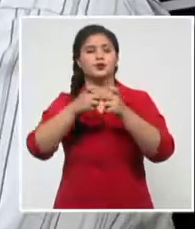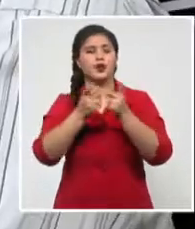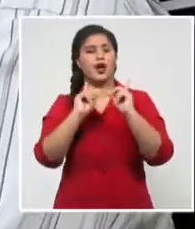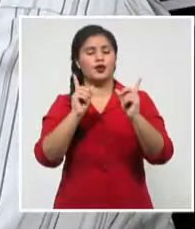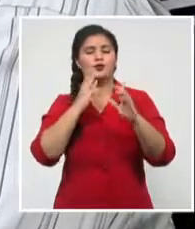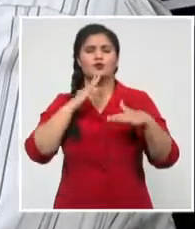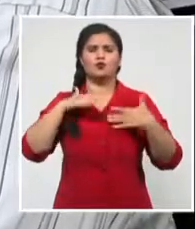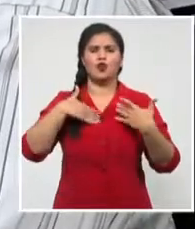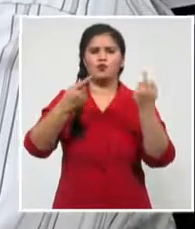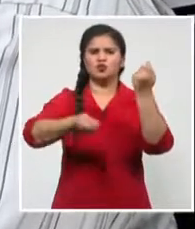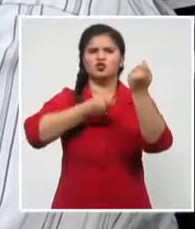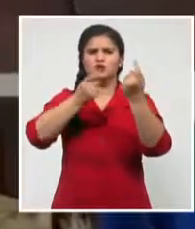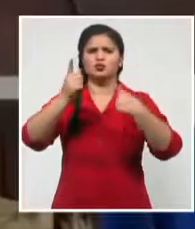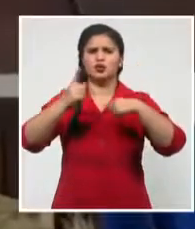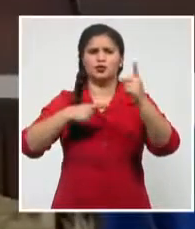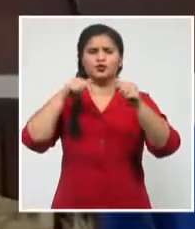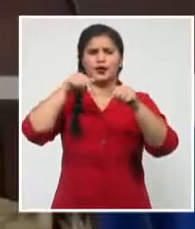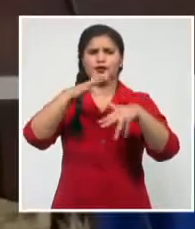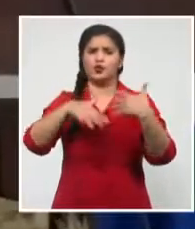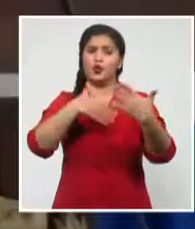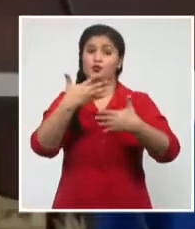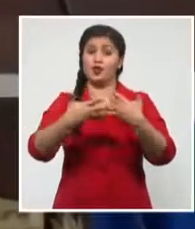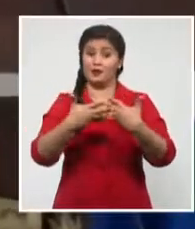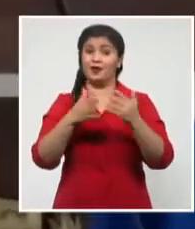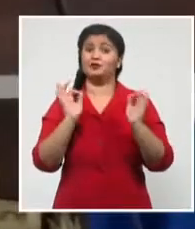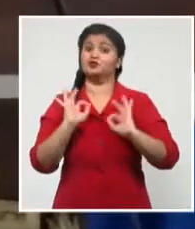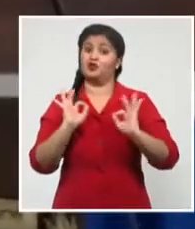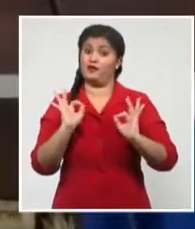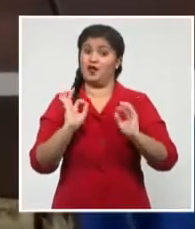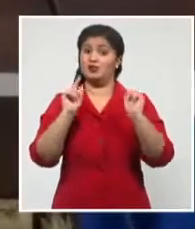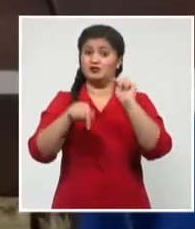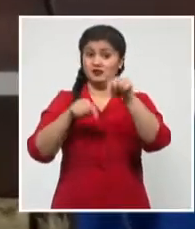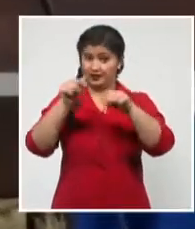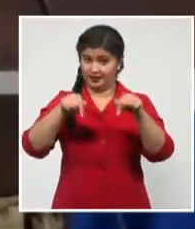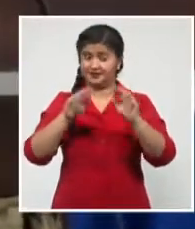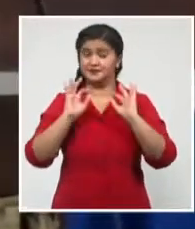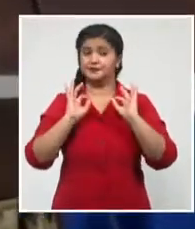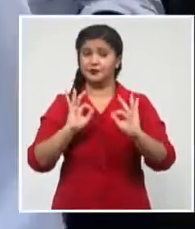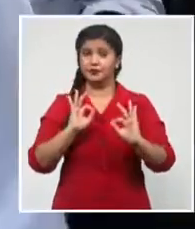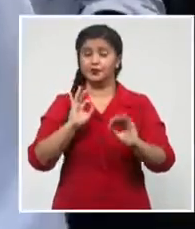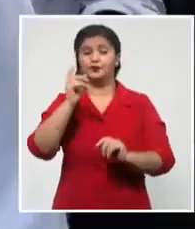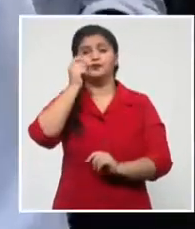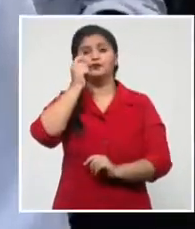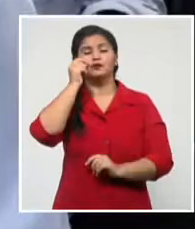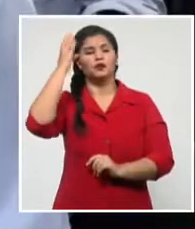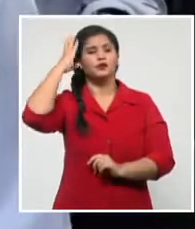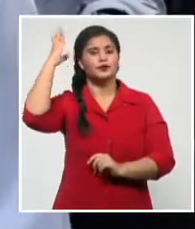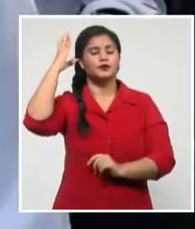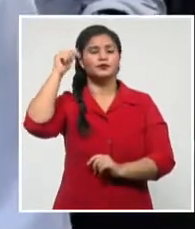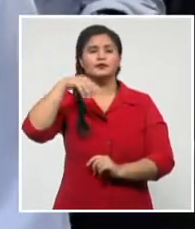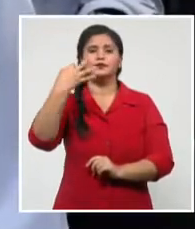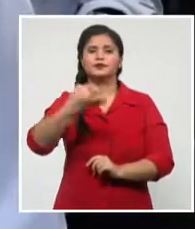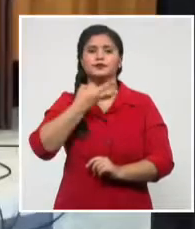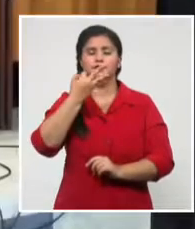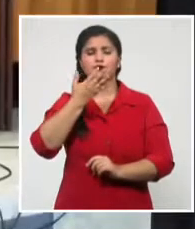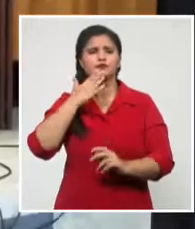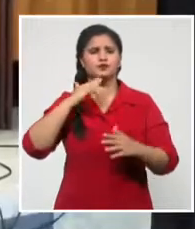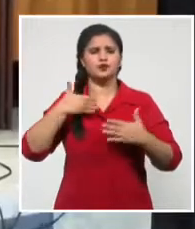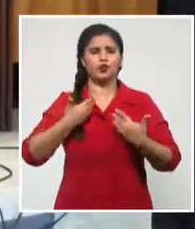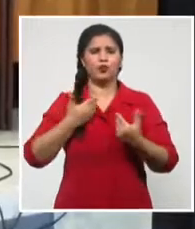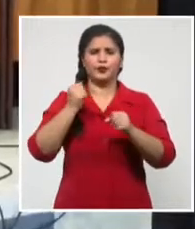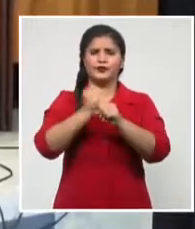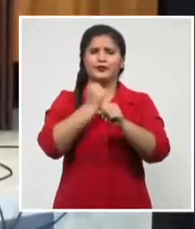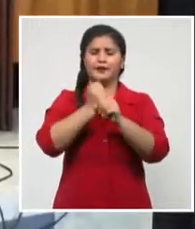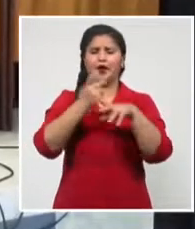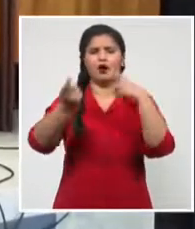la provincia de Matanzas. El gobernador del territorio, Mario Sabines Lorenzo, expuso cómo se trabaja para erradicar las